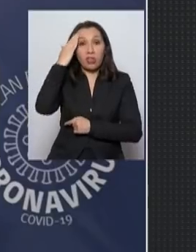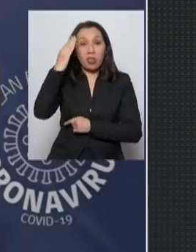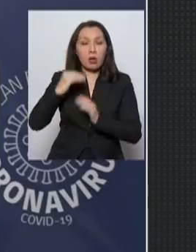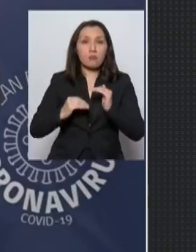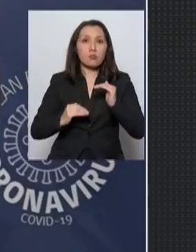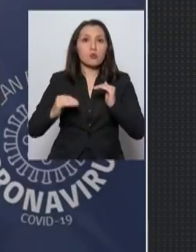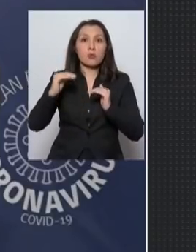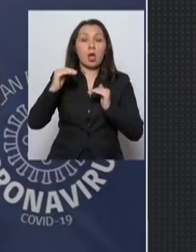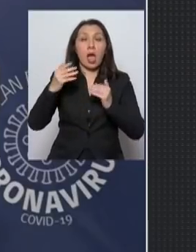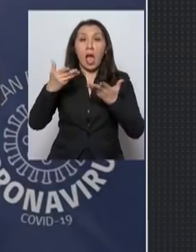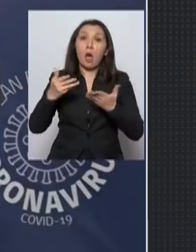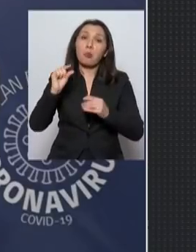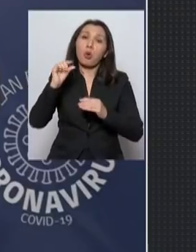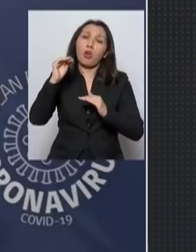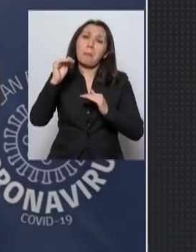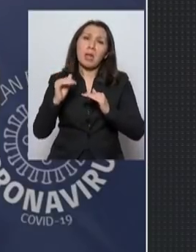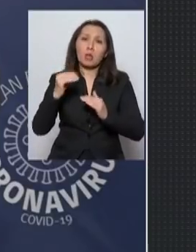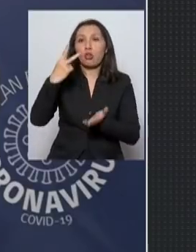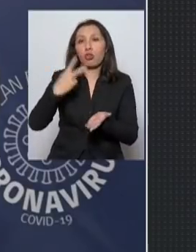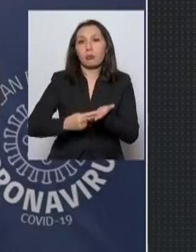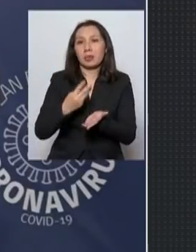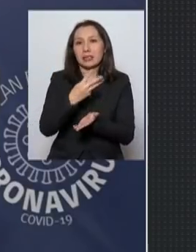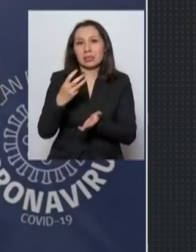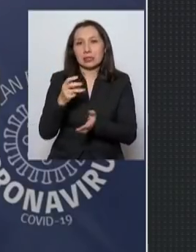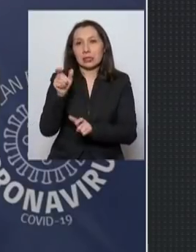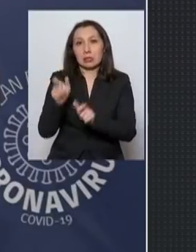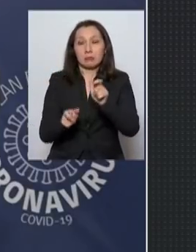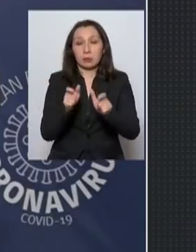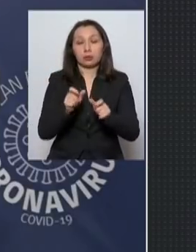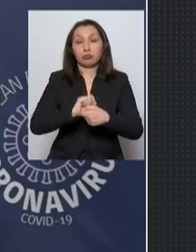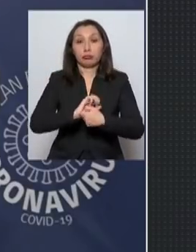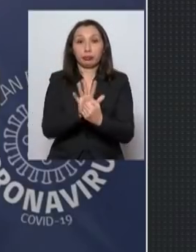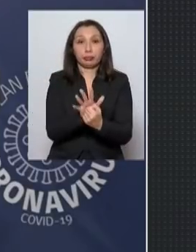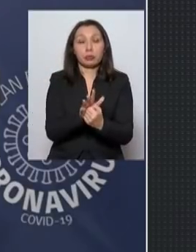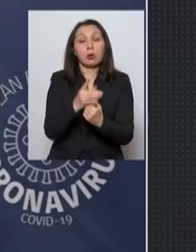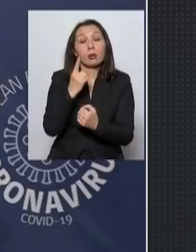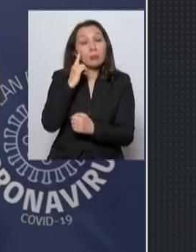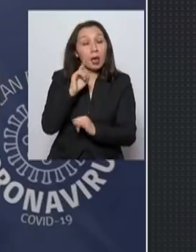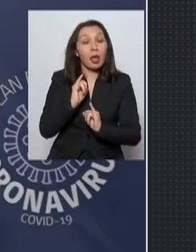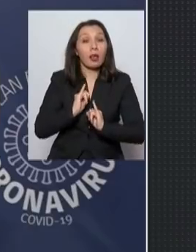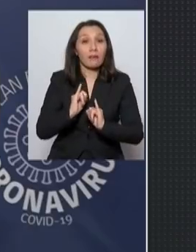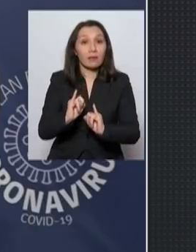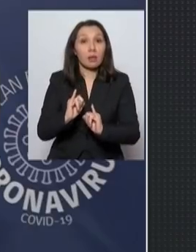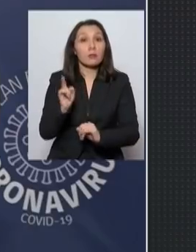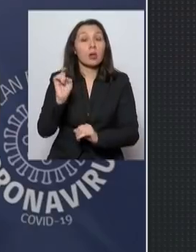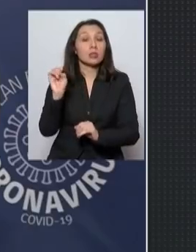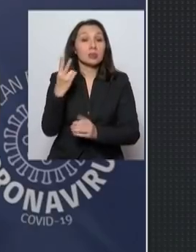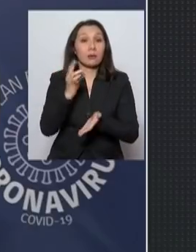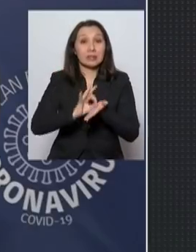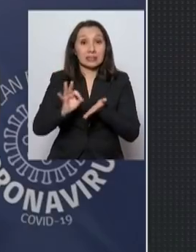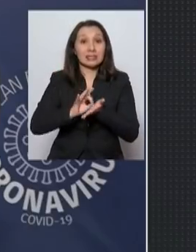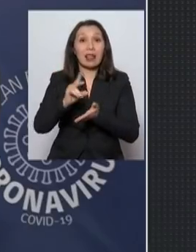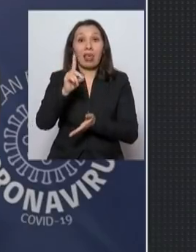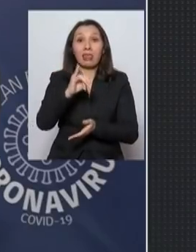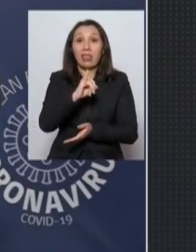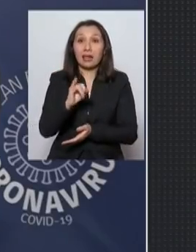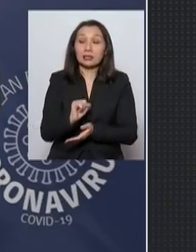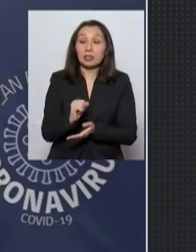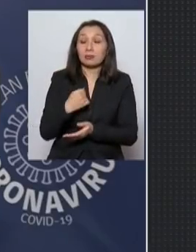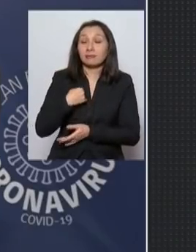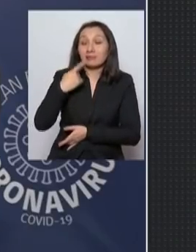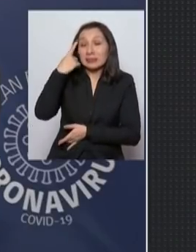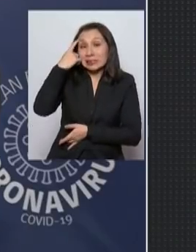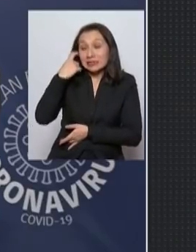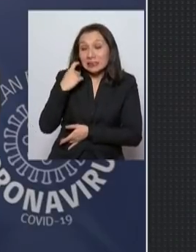hoy día tenemos un poco menos de 2.300 casos. Y como ha advertido la subsecretaria Daza, creo